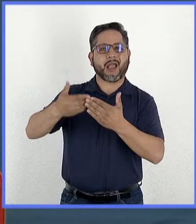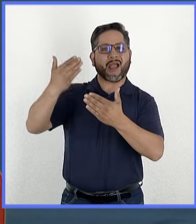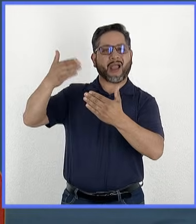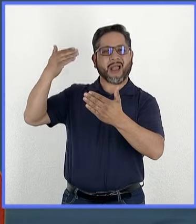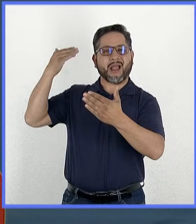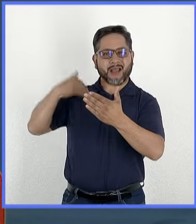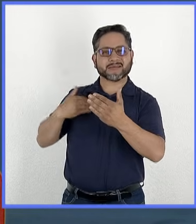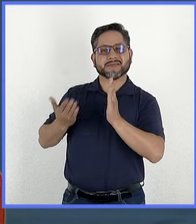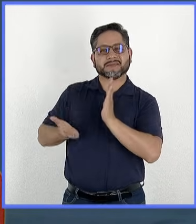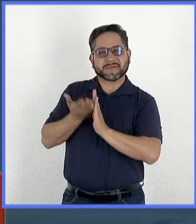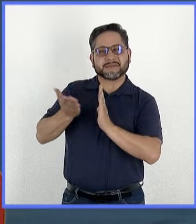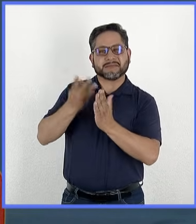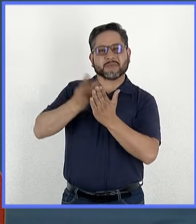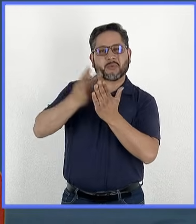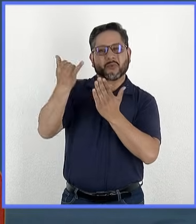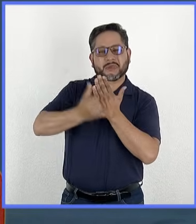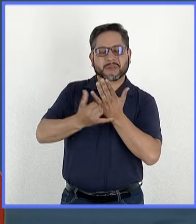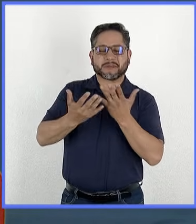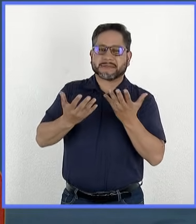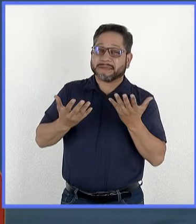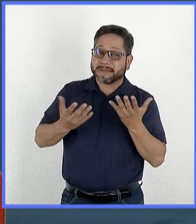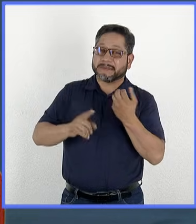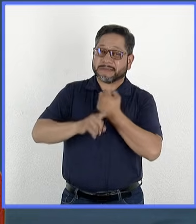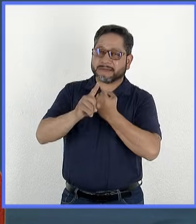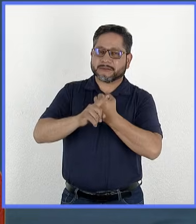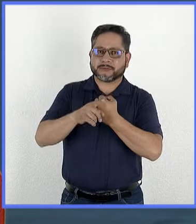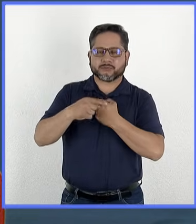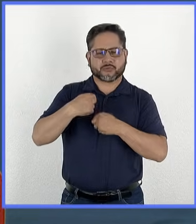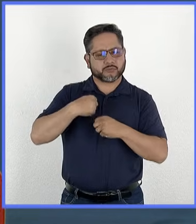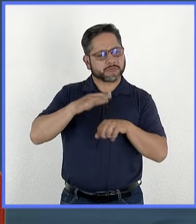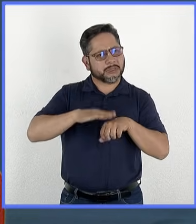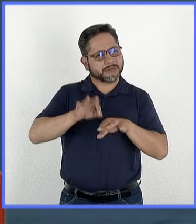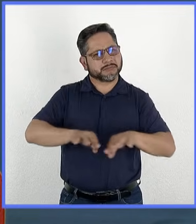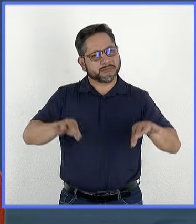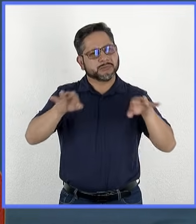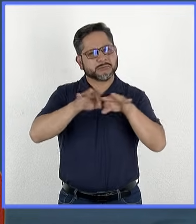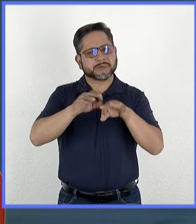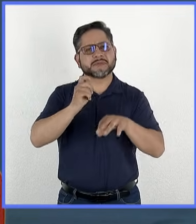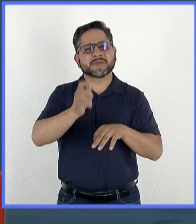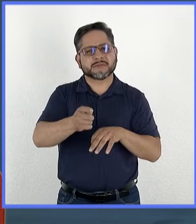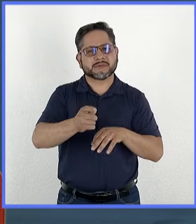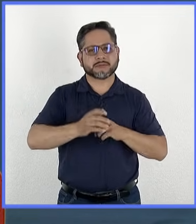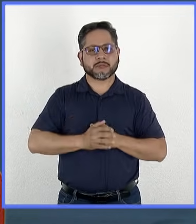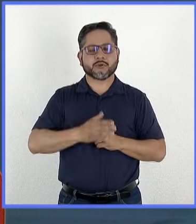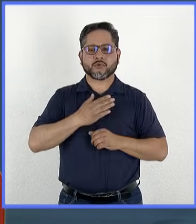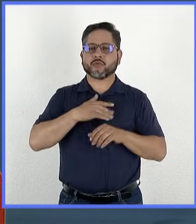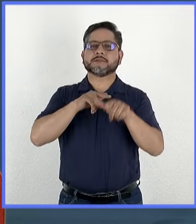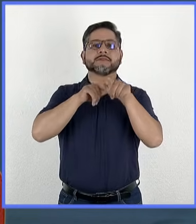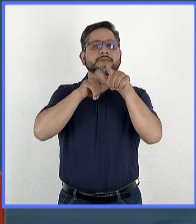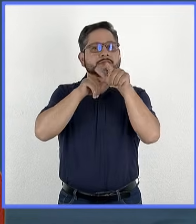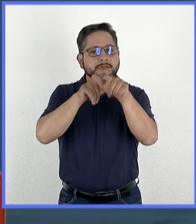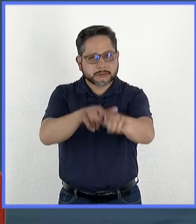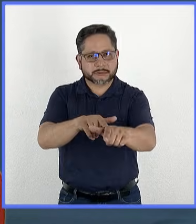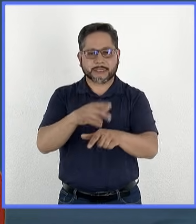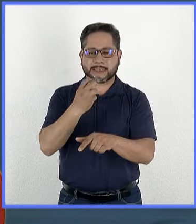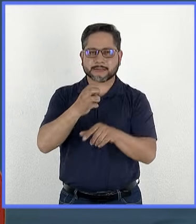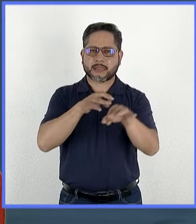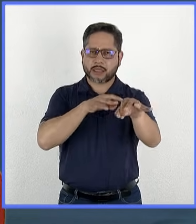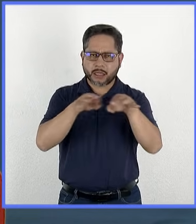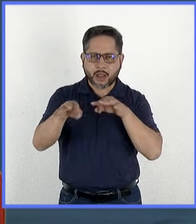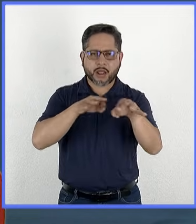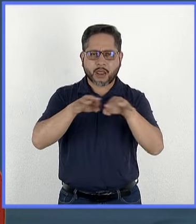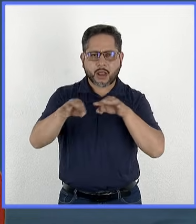anteriores, pero por dar continuidad, pero para mí lo más importante es dar continuidad a esa